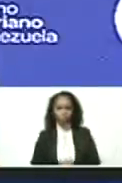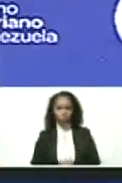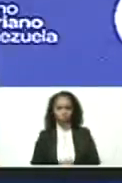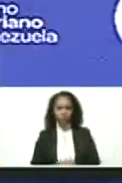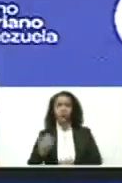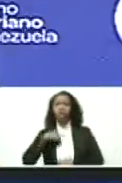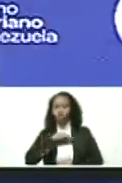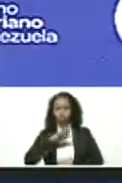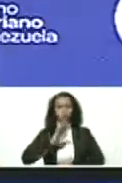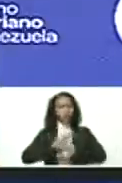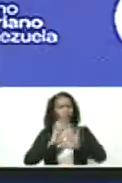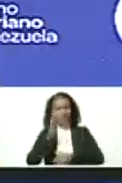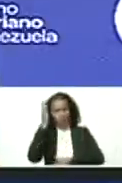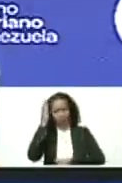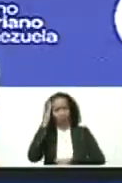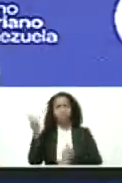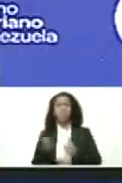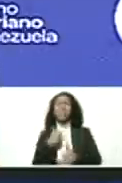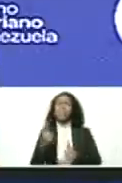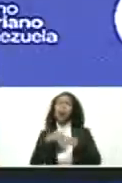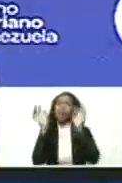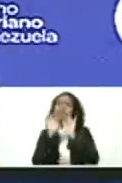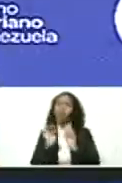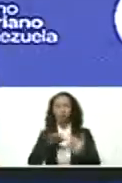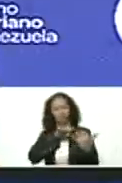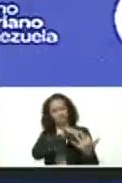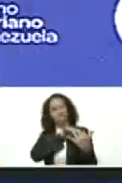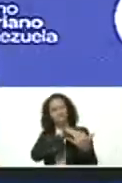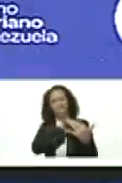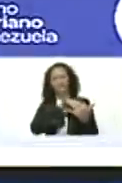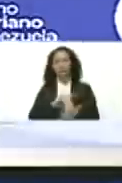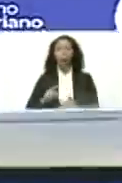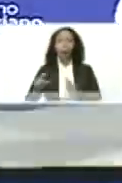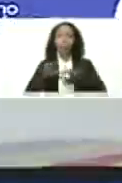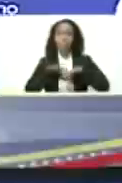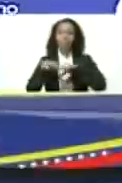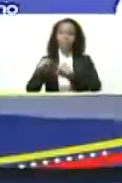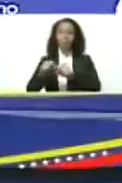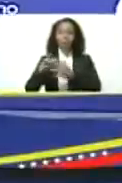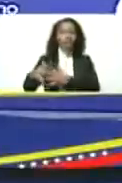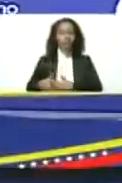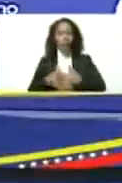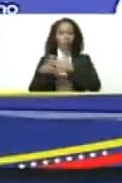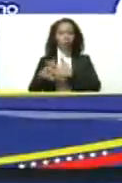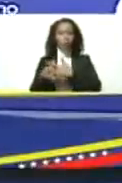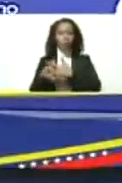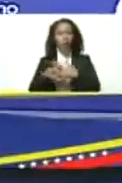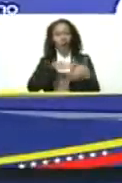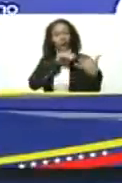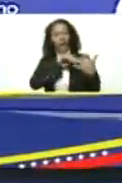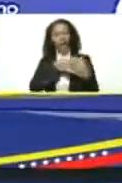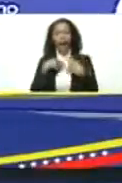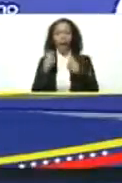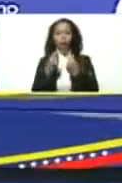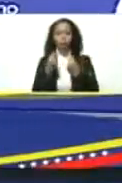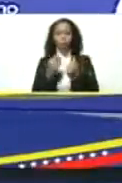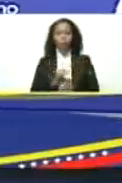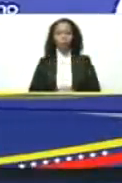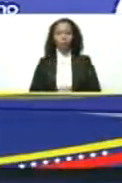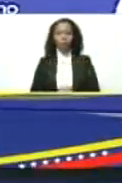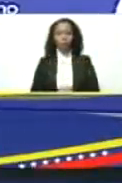Nosotros sabemos que la principal forma de guerra del imperialismo norteamericano es la guerra económica.